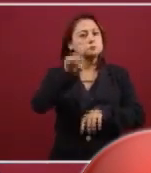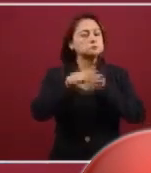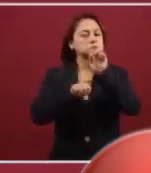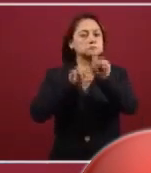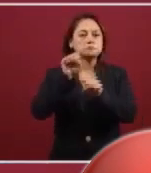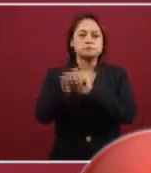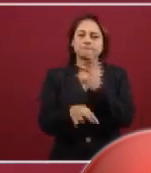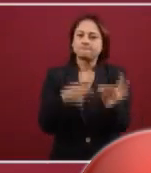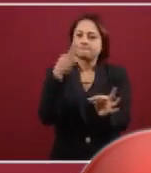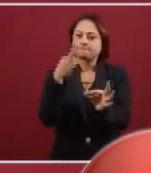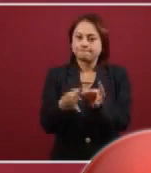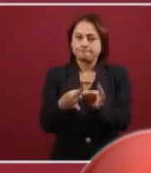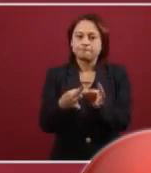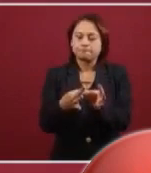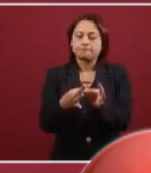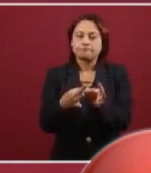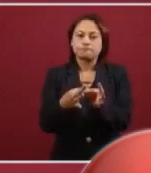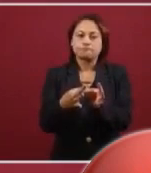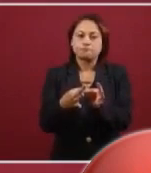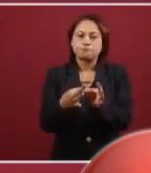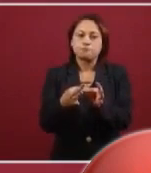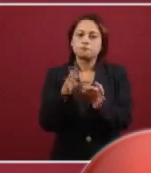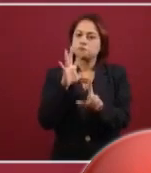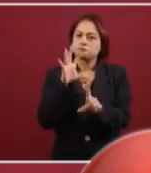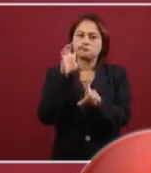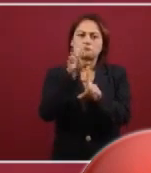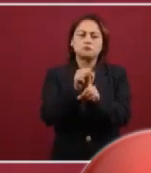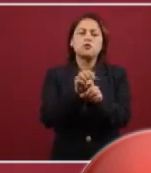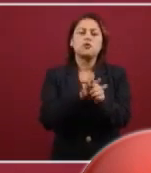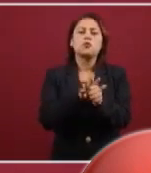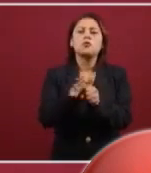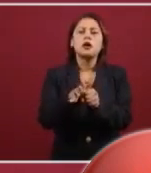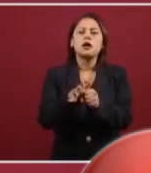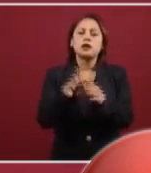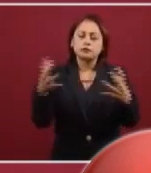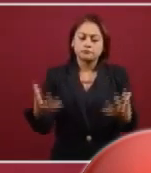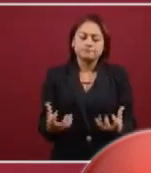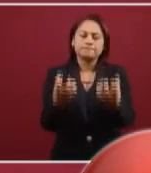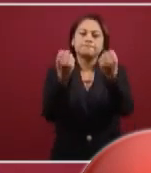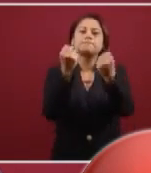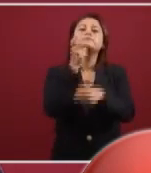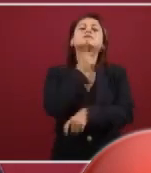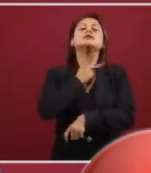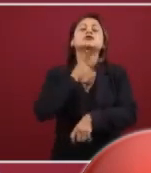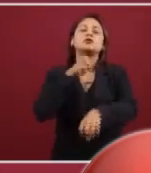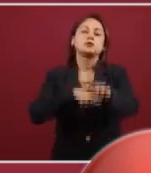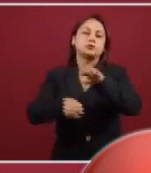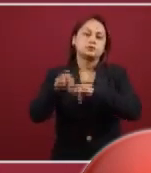va a recuperar la industria petrolera. Entonces abrimos para